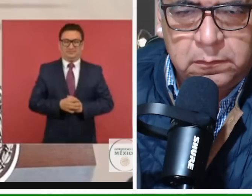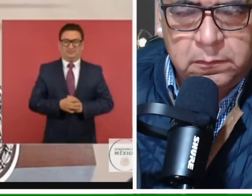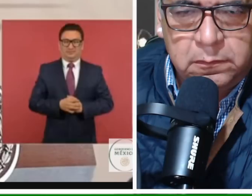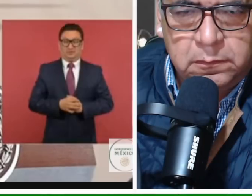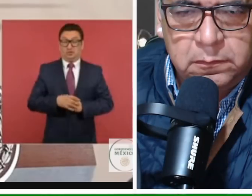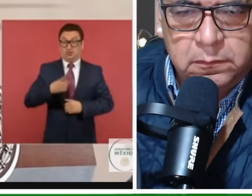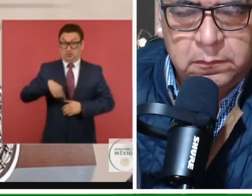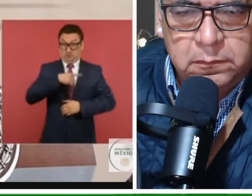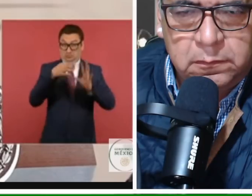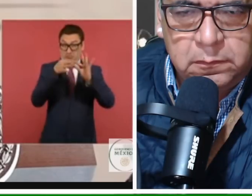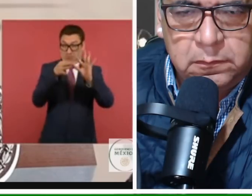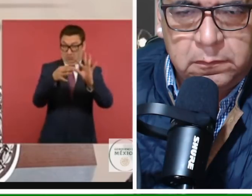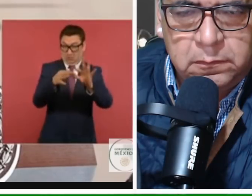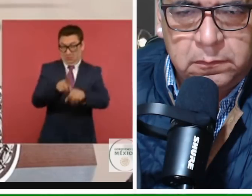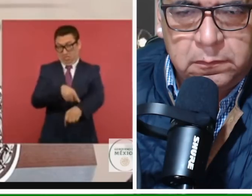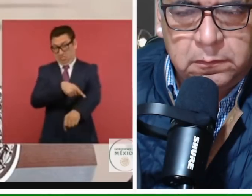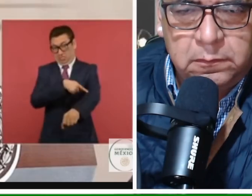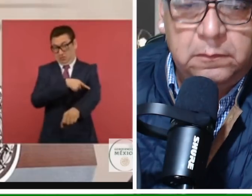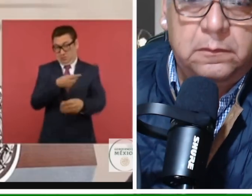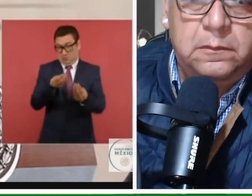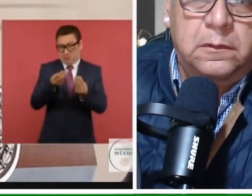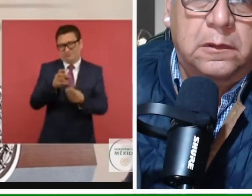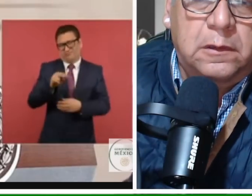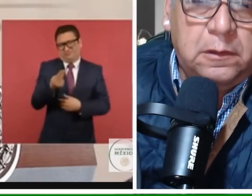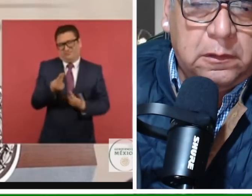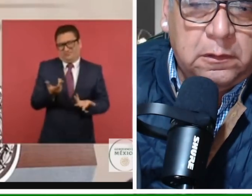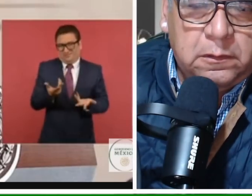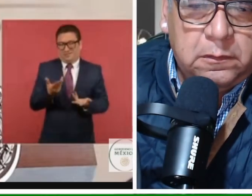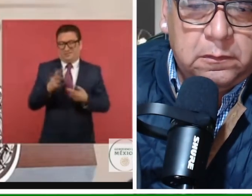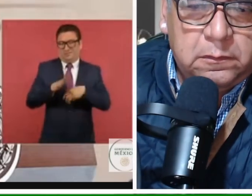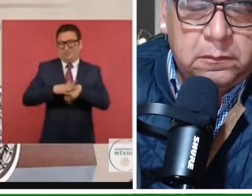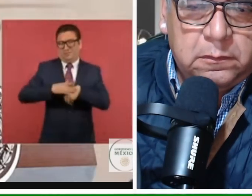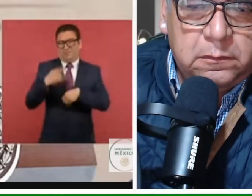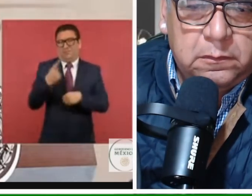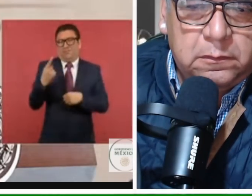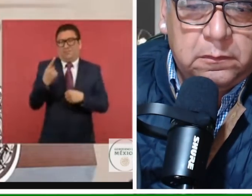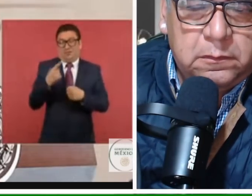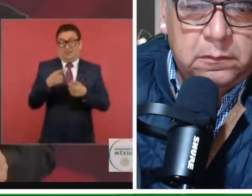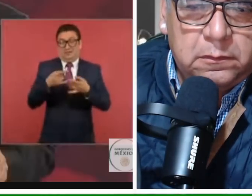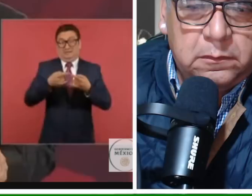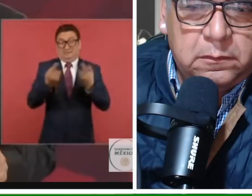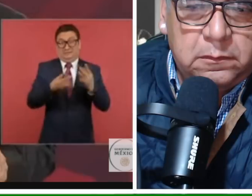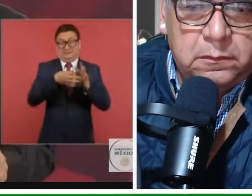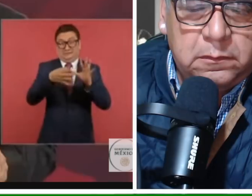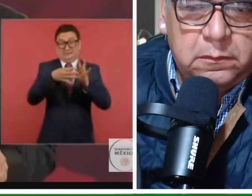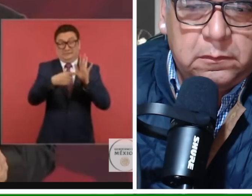hablar mucho, extendernos en este caso porque no terminaríamos.